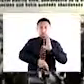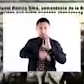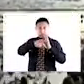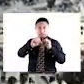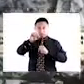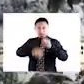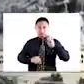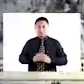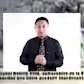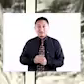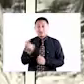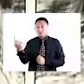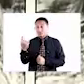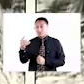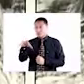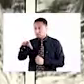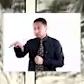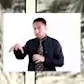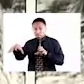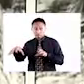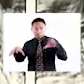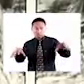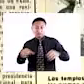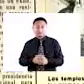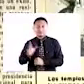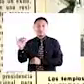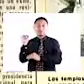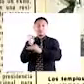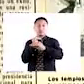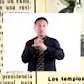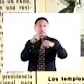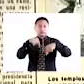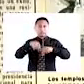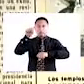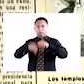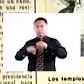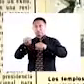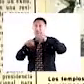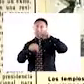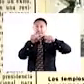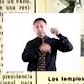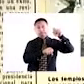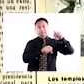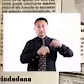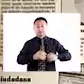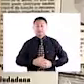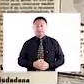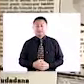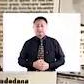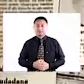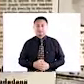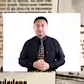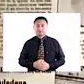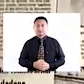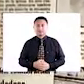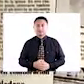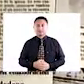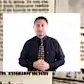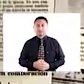oleoducto. Muchos pueblos quedan aislados. Varias iglesias de la capital quedan afectadas.